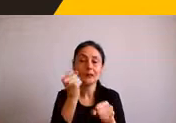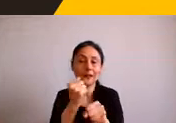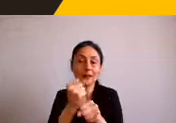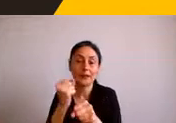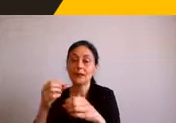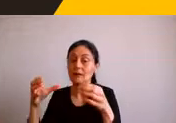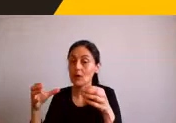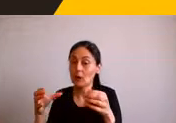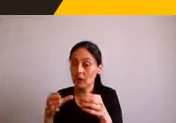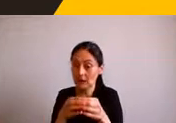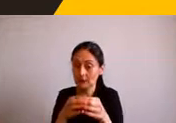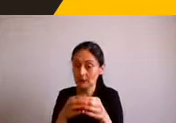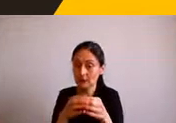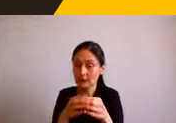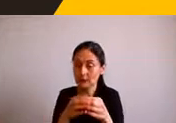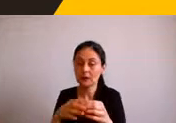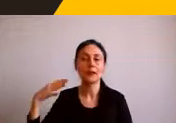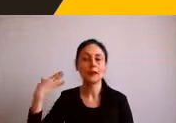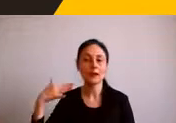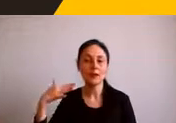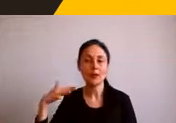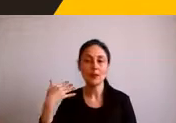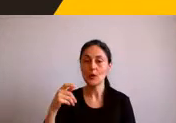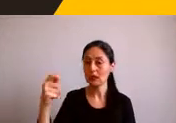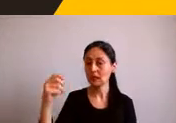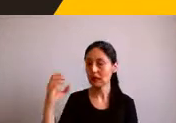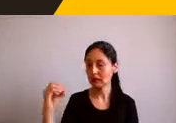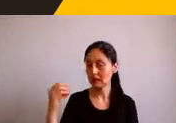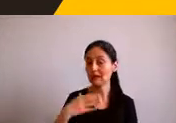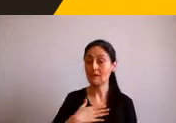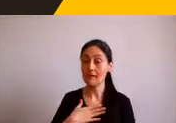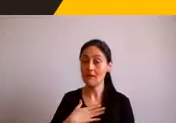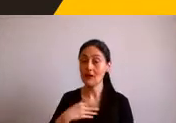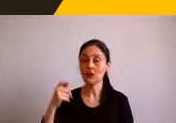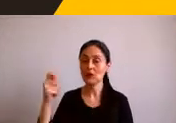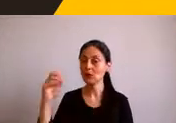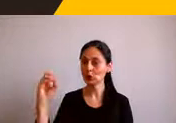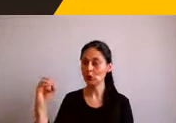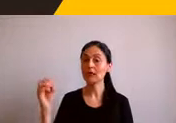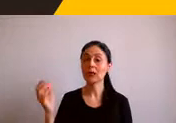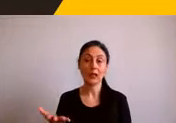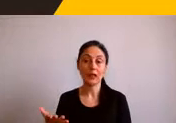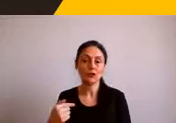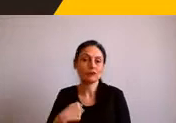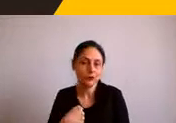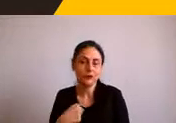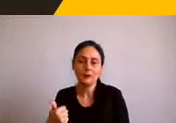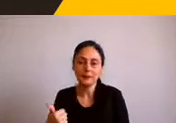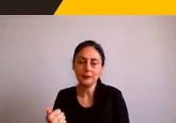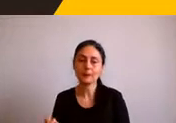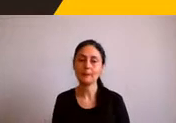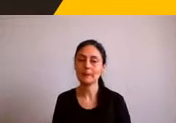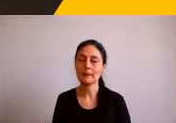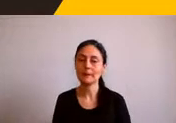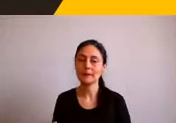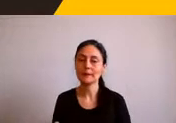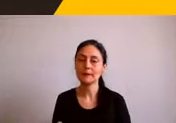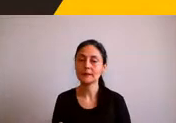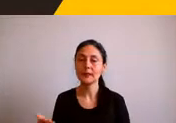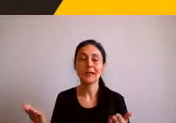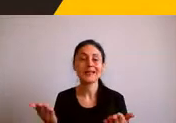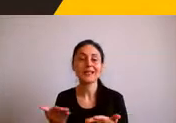el fondo yo también, como terapeuta, en el fondo es más fácil contar desde mi conocimiento, y cómo hemos hecho este